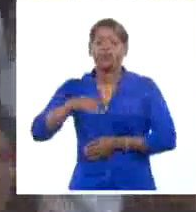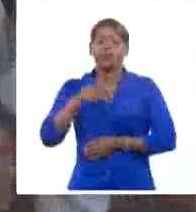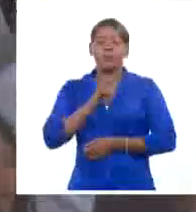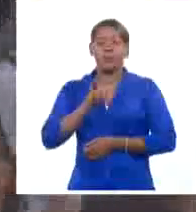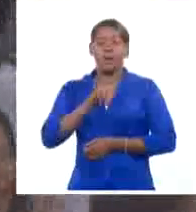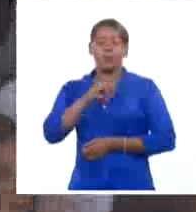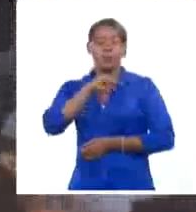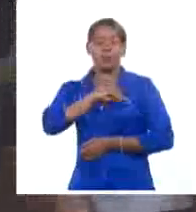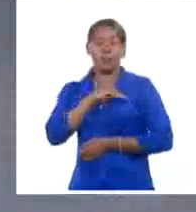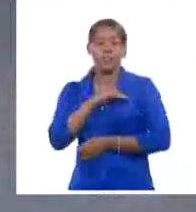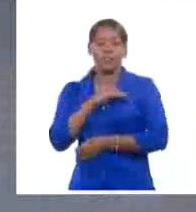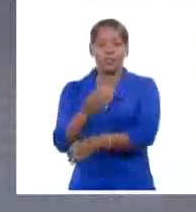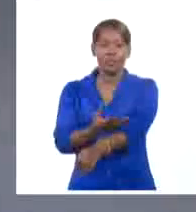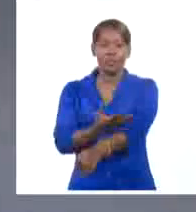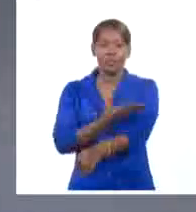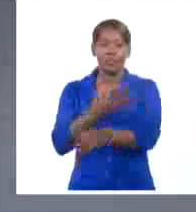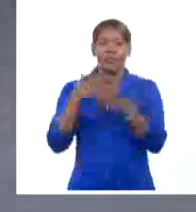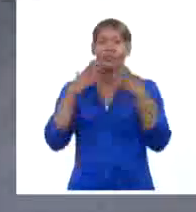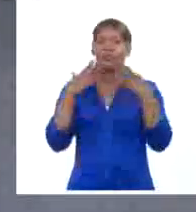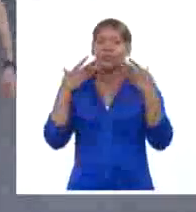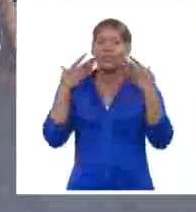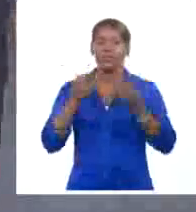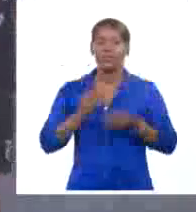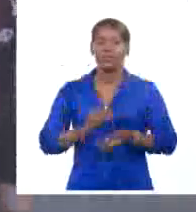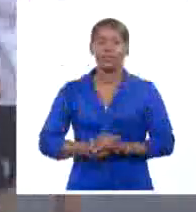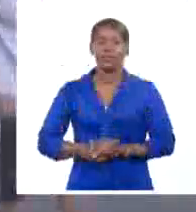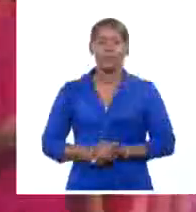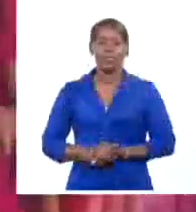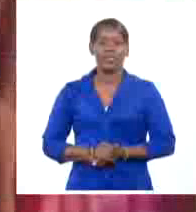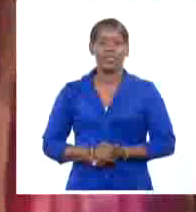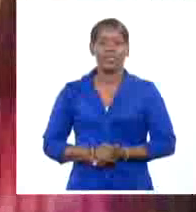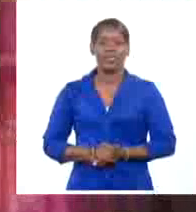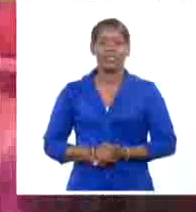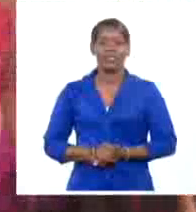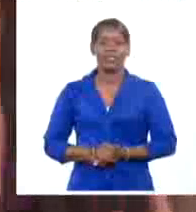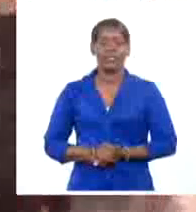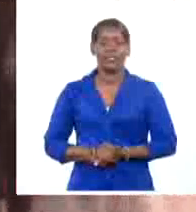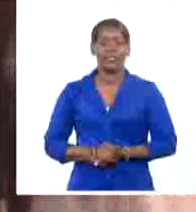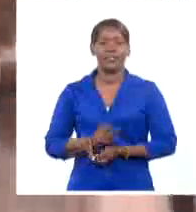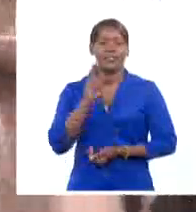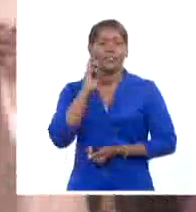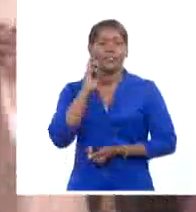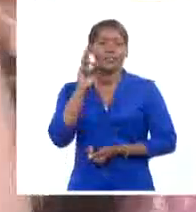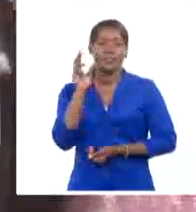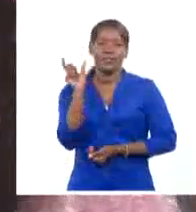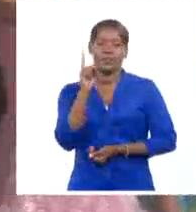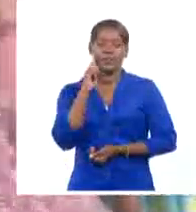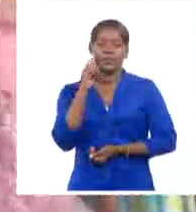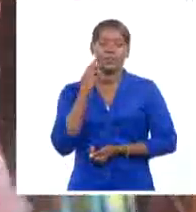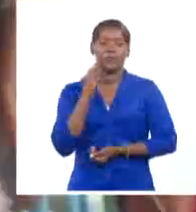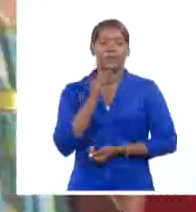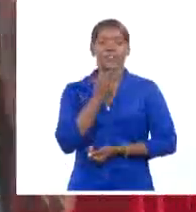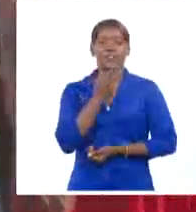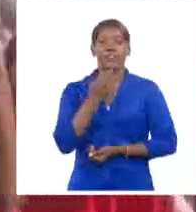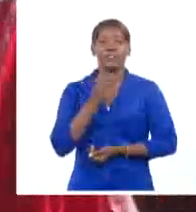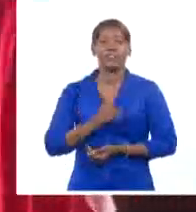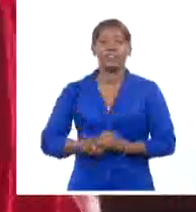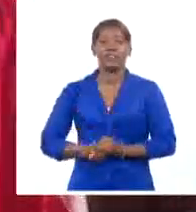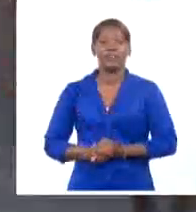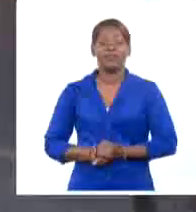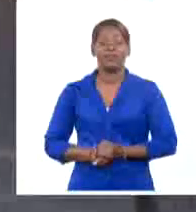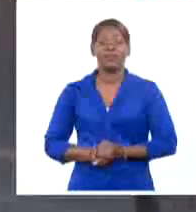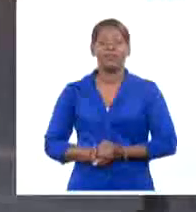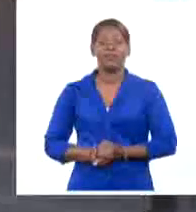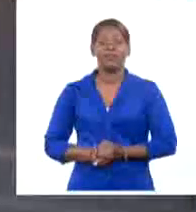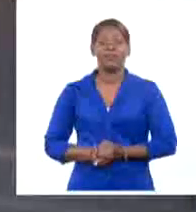aniversario 170 del natalicio de José Martí ser los ismaelillos eternos como aquel niño que alumbró a la América desde la calle